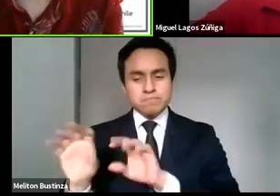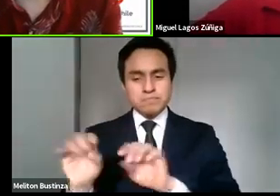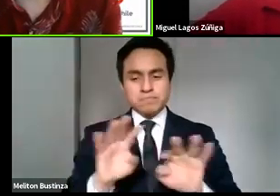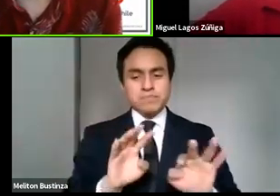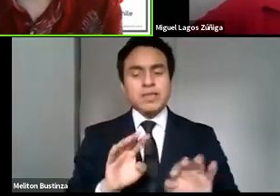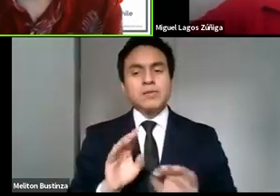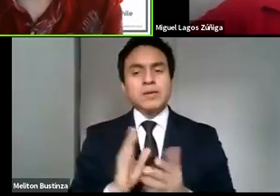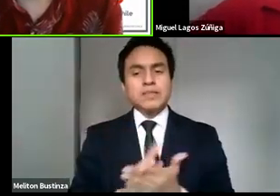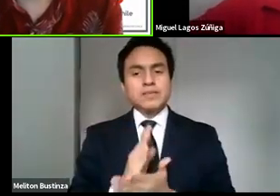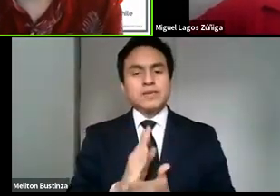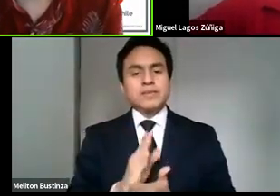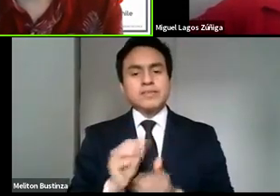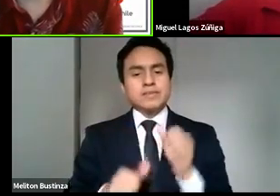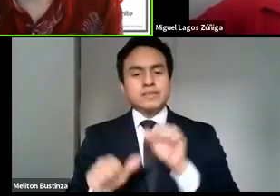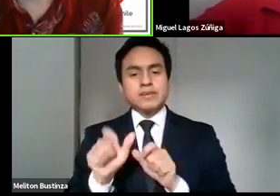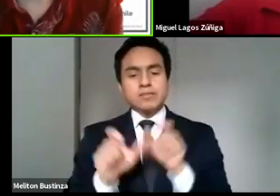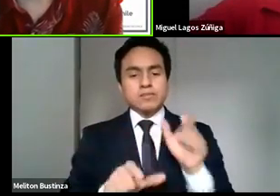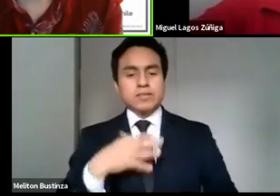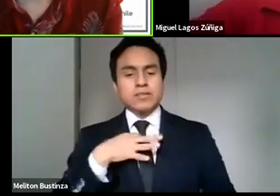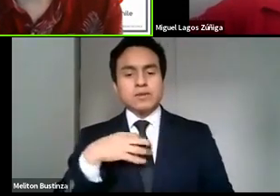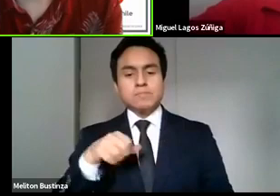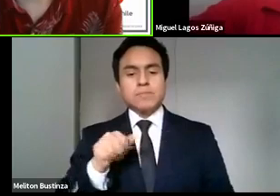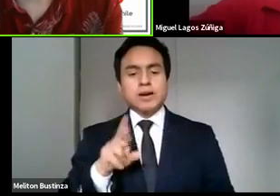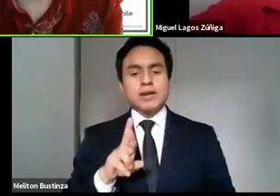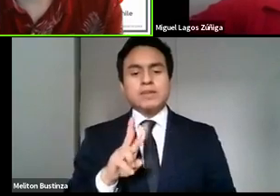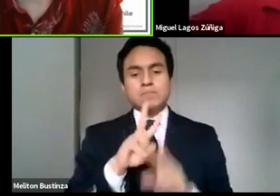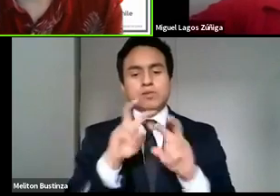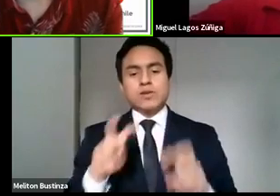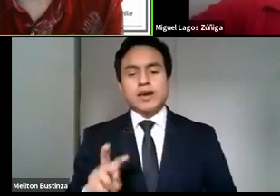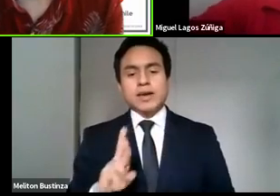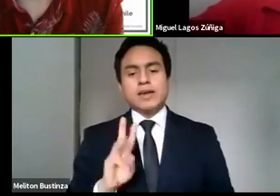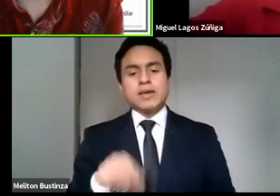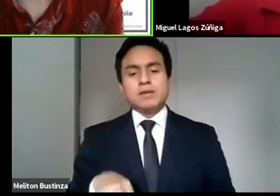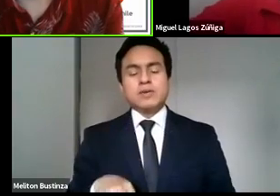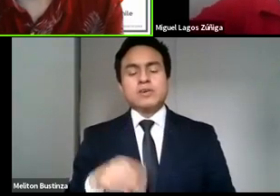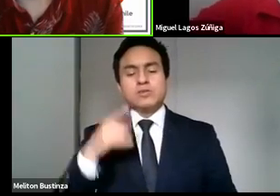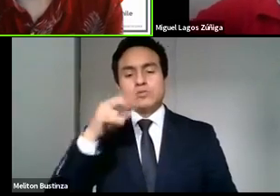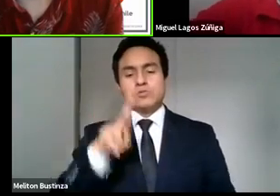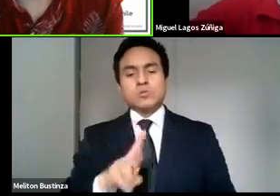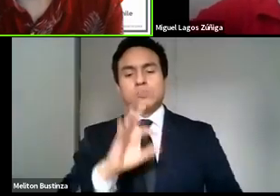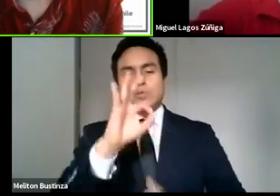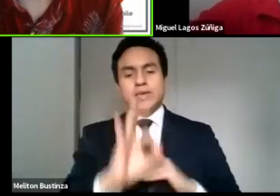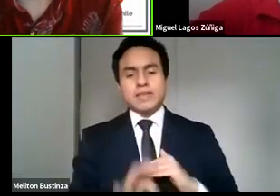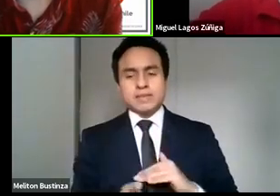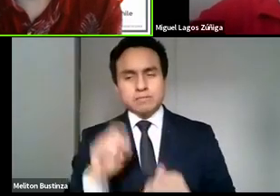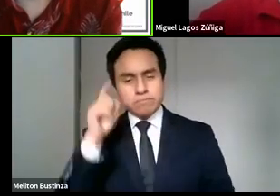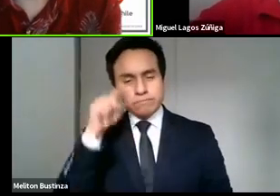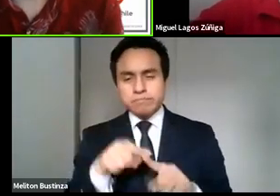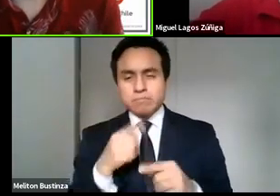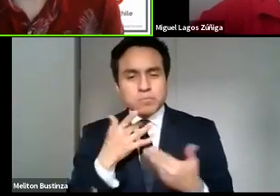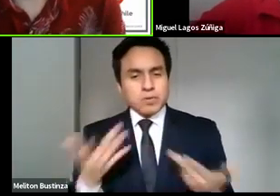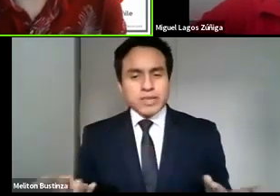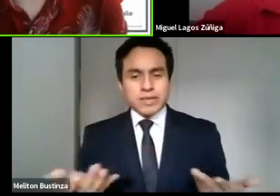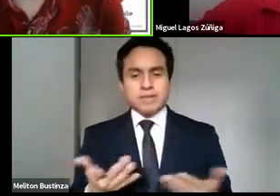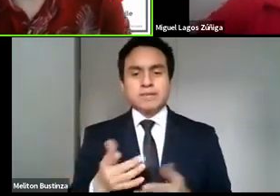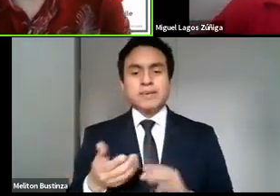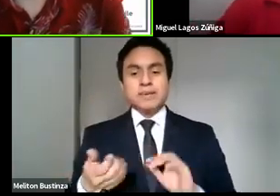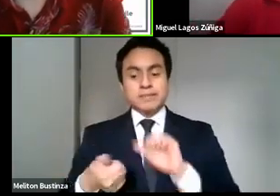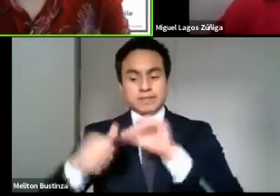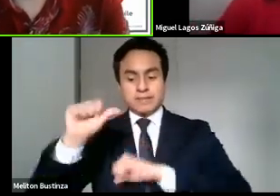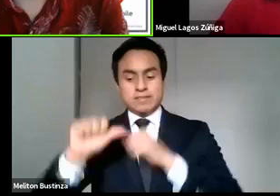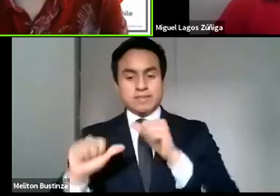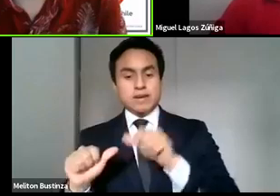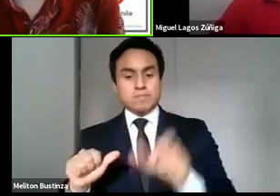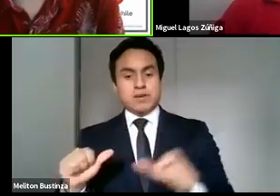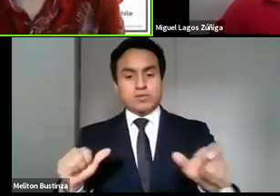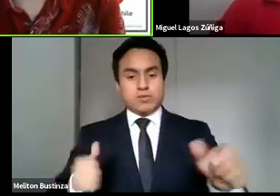de la iniciativa Ciencia Ciudadana del Par Explora RM Surponiente. Esta iniciativa tiene por objetivo el acercar la ciencia a la